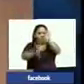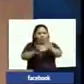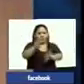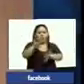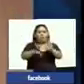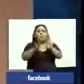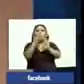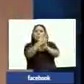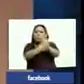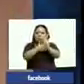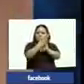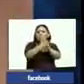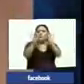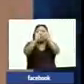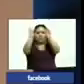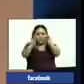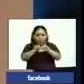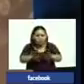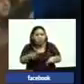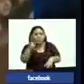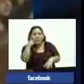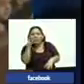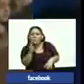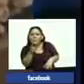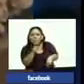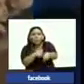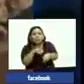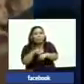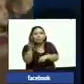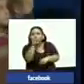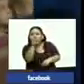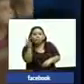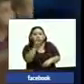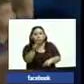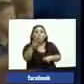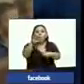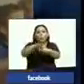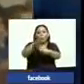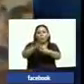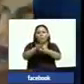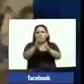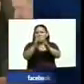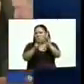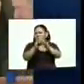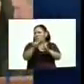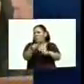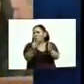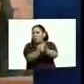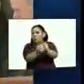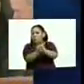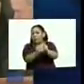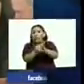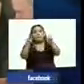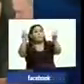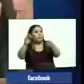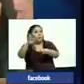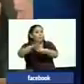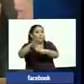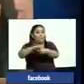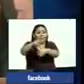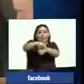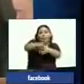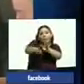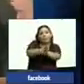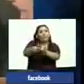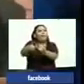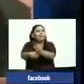web disponible al público para seguir en tiempo real el conteo de votos la falla detectada principalmente en la votación para diputados y